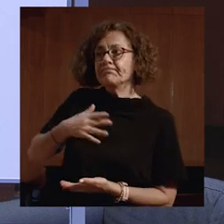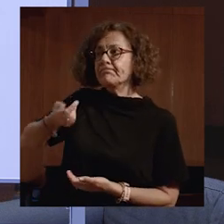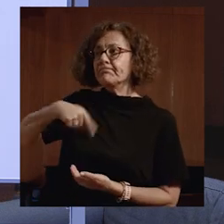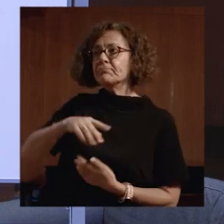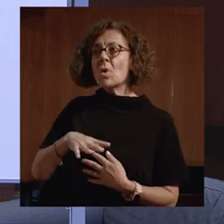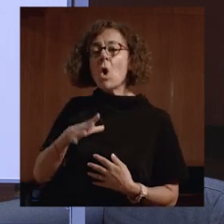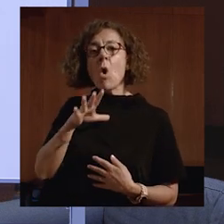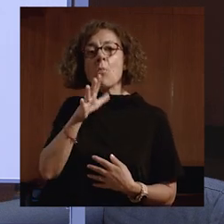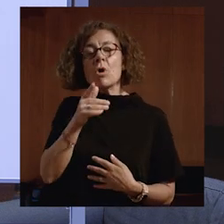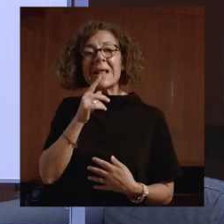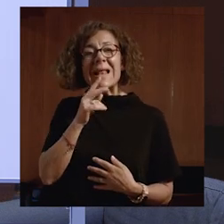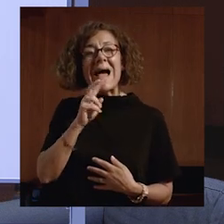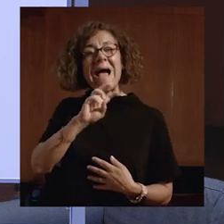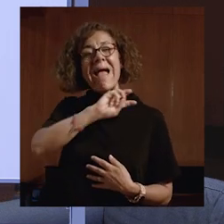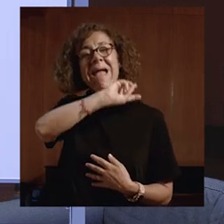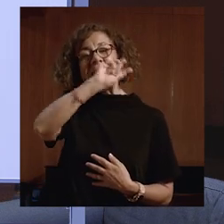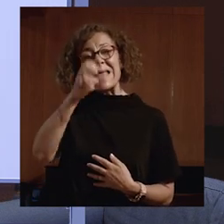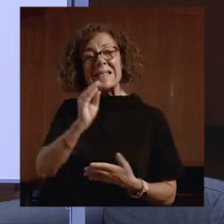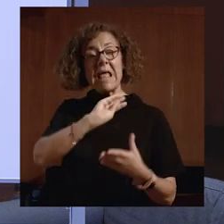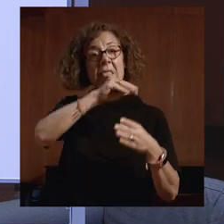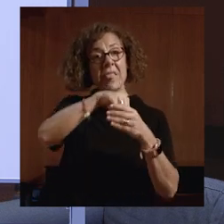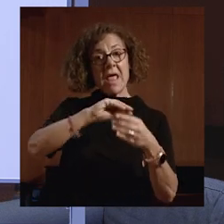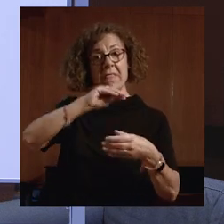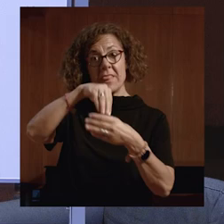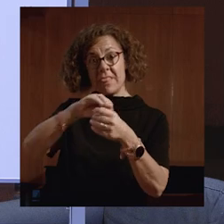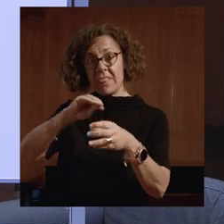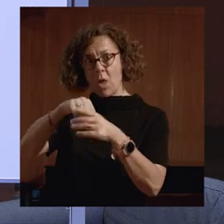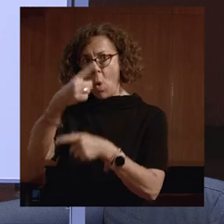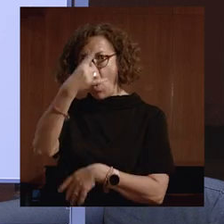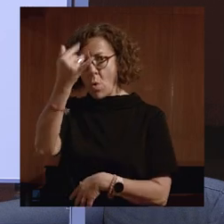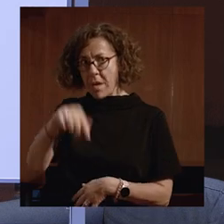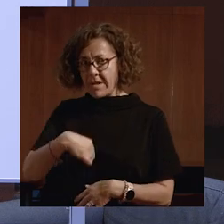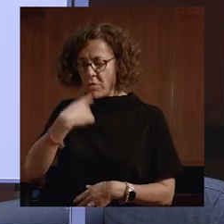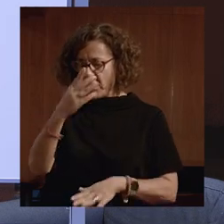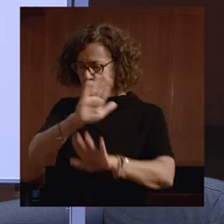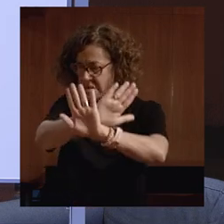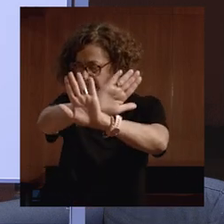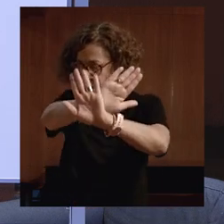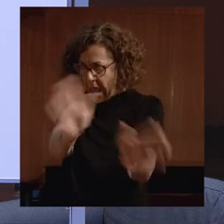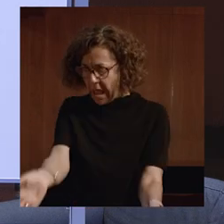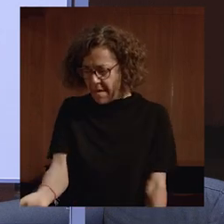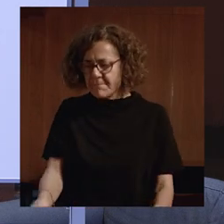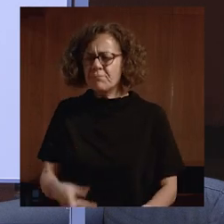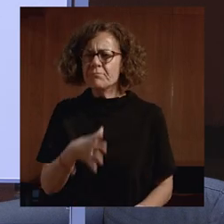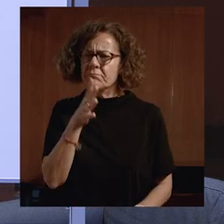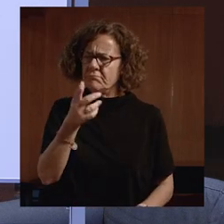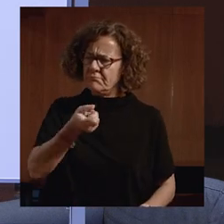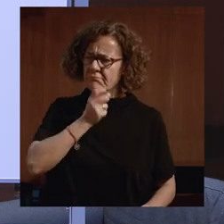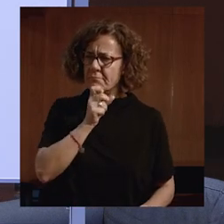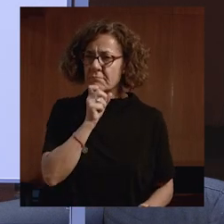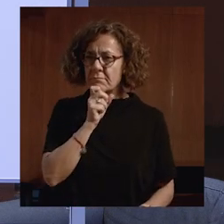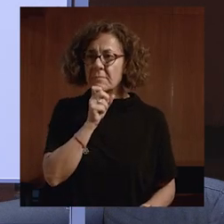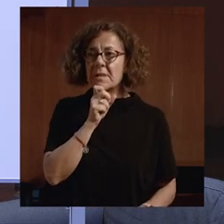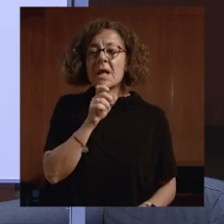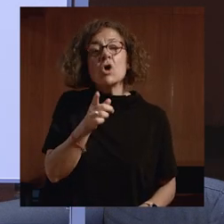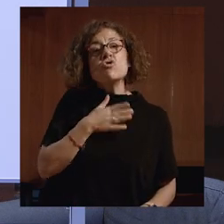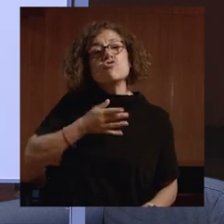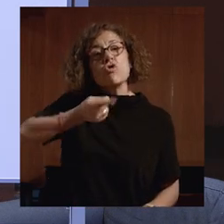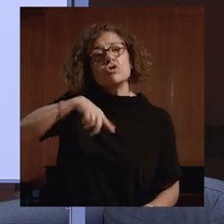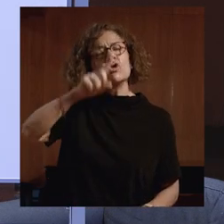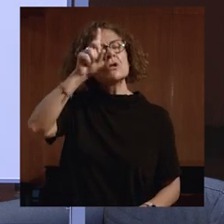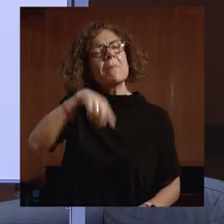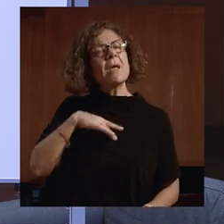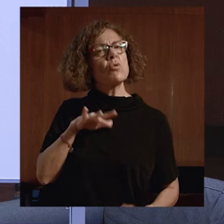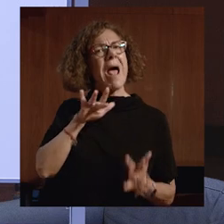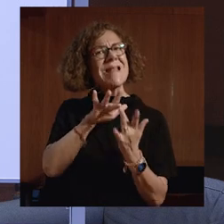la interdisciplinariedad, primera y última vez que digo esa palabra hoy, también va de eso. Nosotros también tenemos